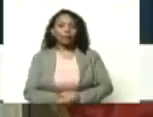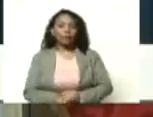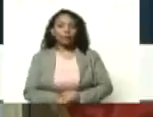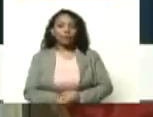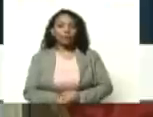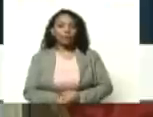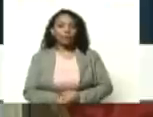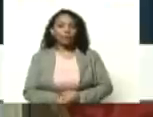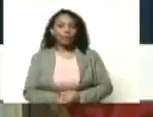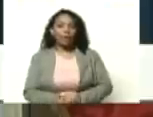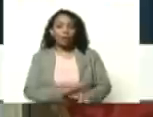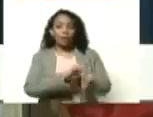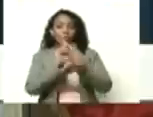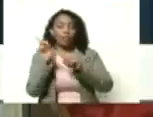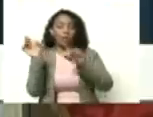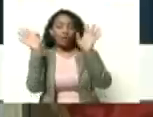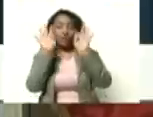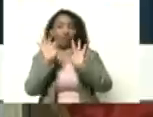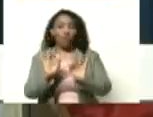en tal sentido